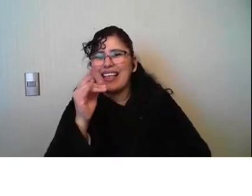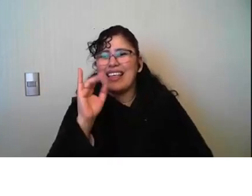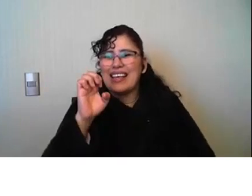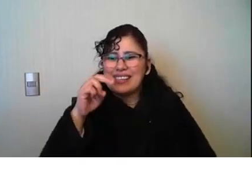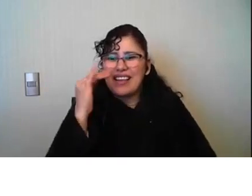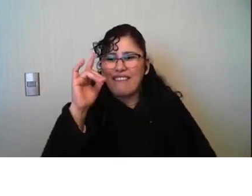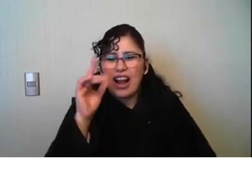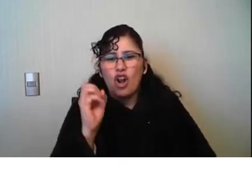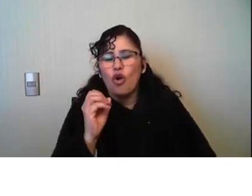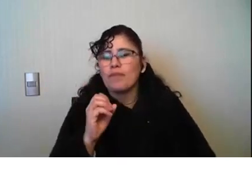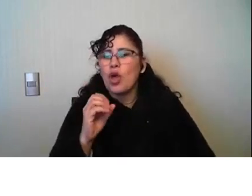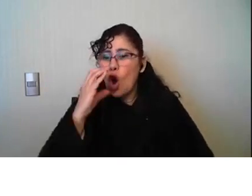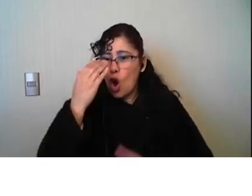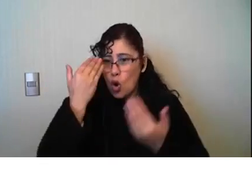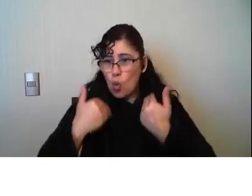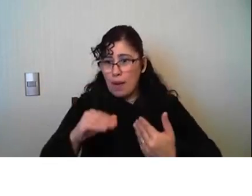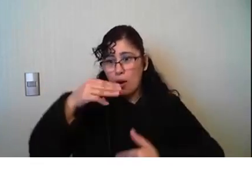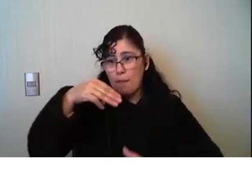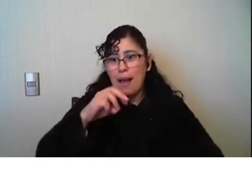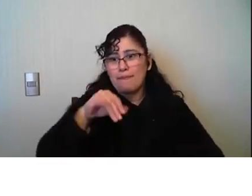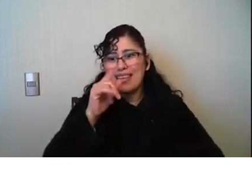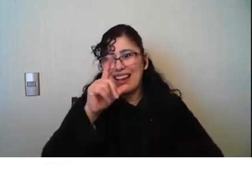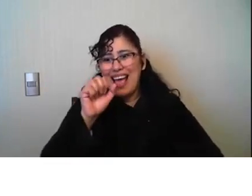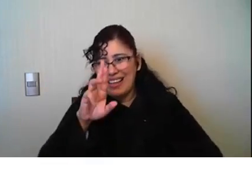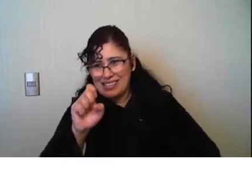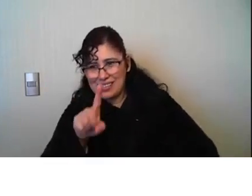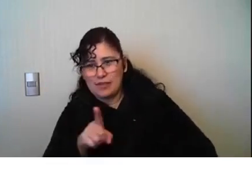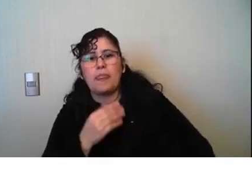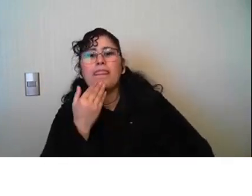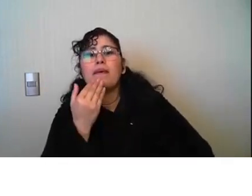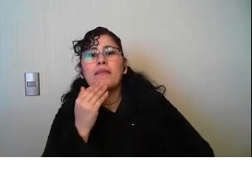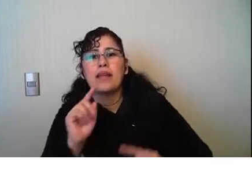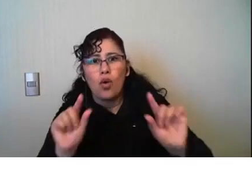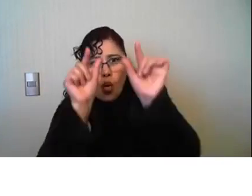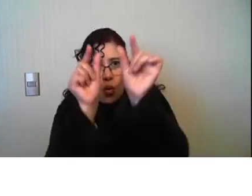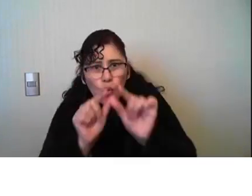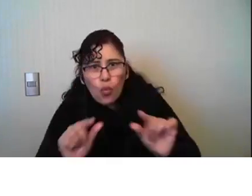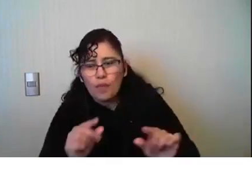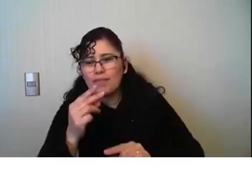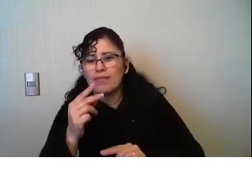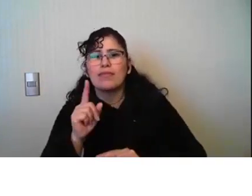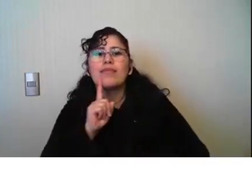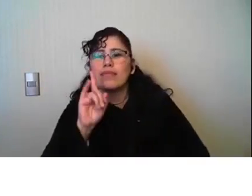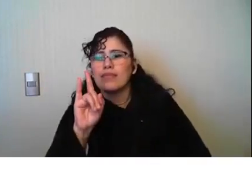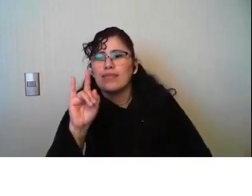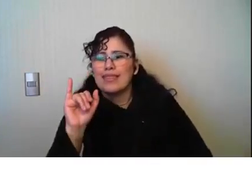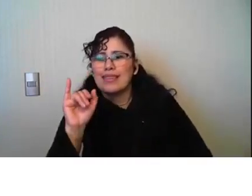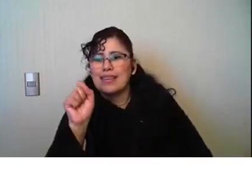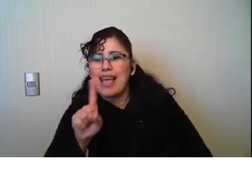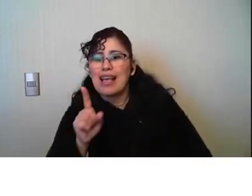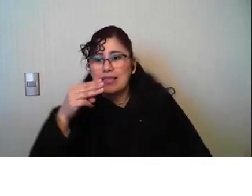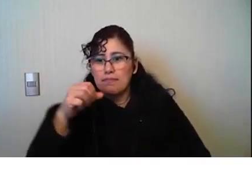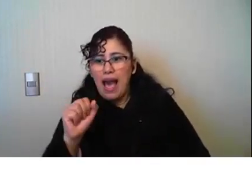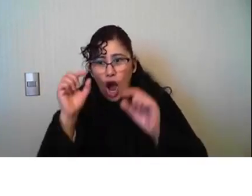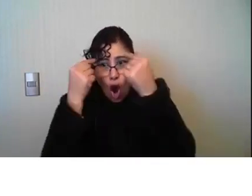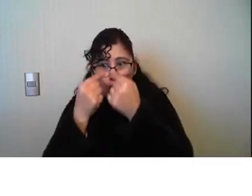del hipotálamo. Vamos a ver un poco más adelante. Y aquí, para que se ubiquen, está el quiasma óptico, los nervios ópticos. Por